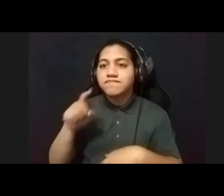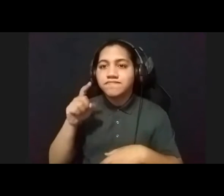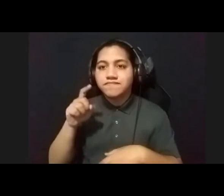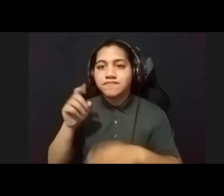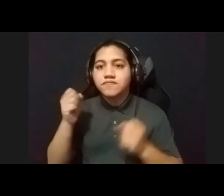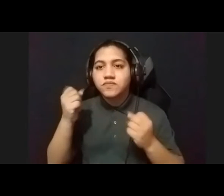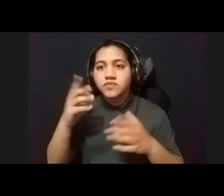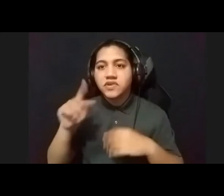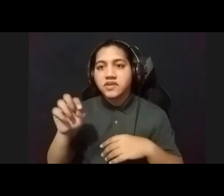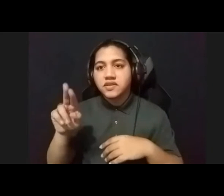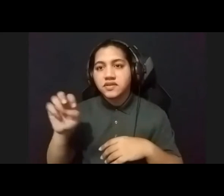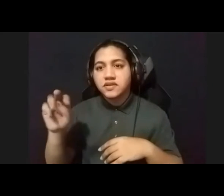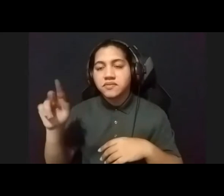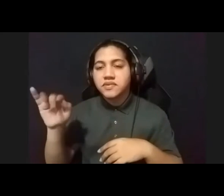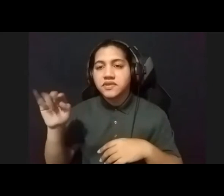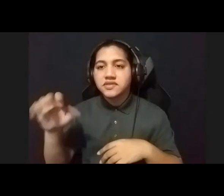Marichal.